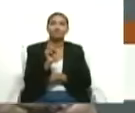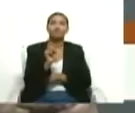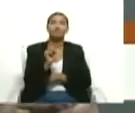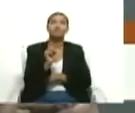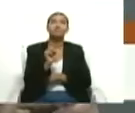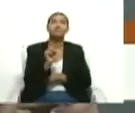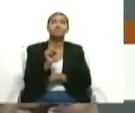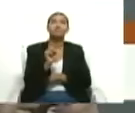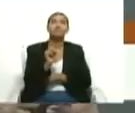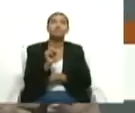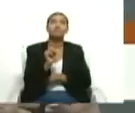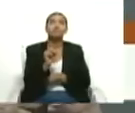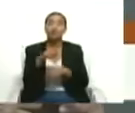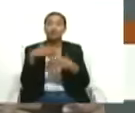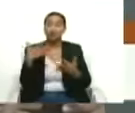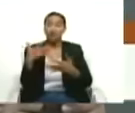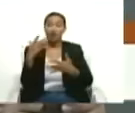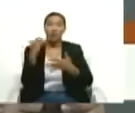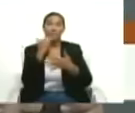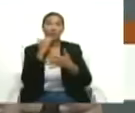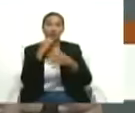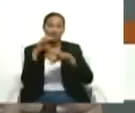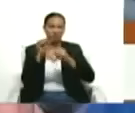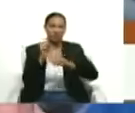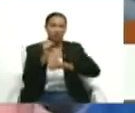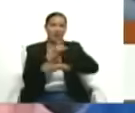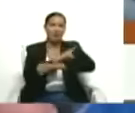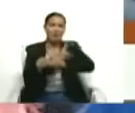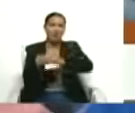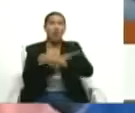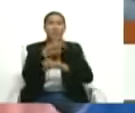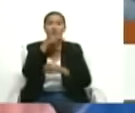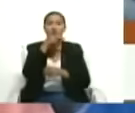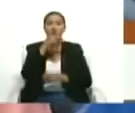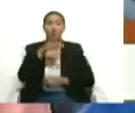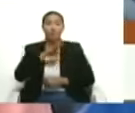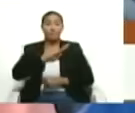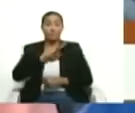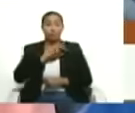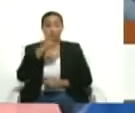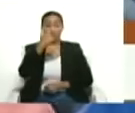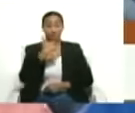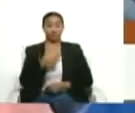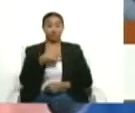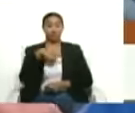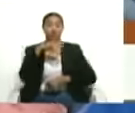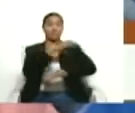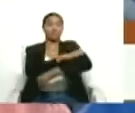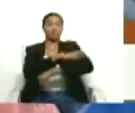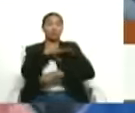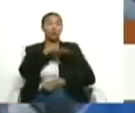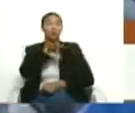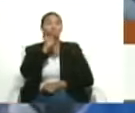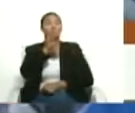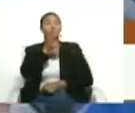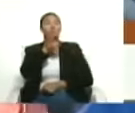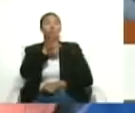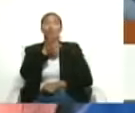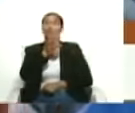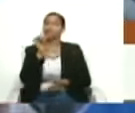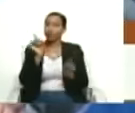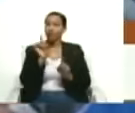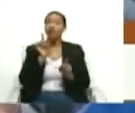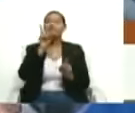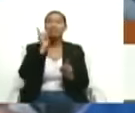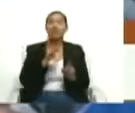que pretendan el poder político para sus propios intereses y las de sus dueños. Que sea la política sana, que